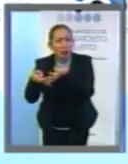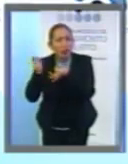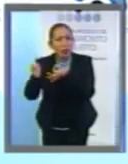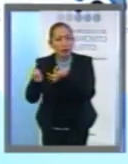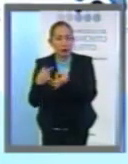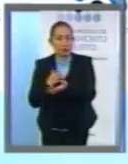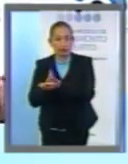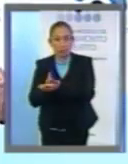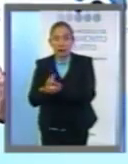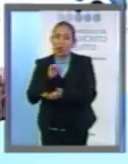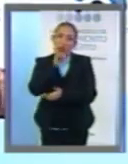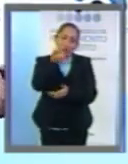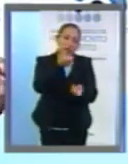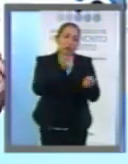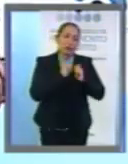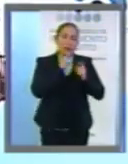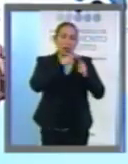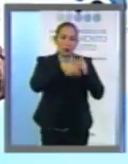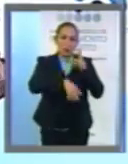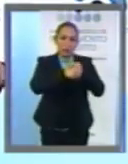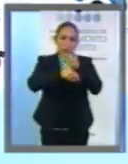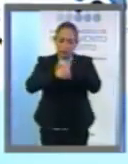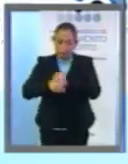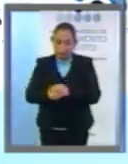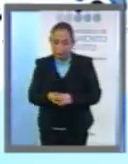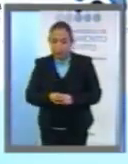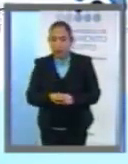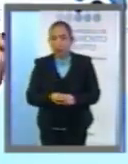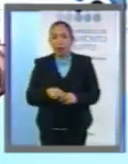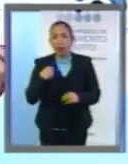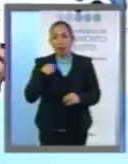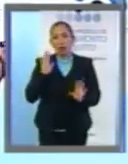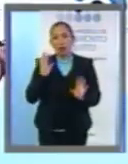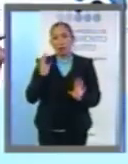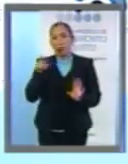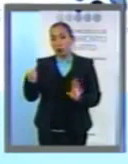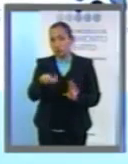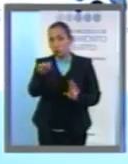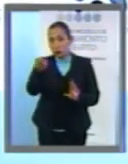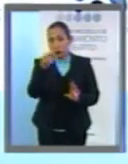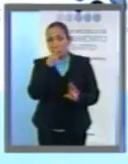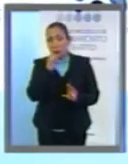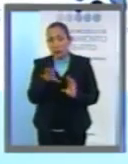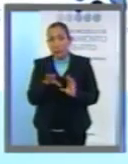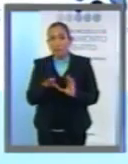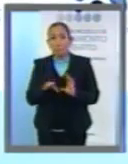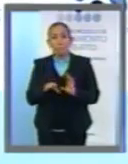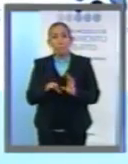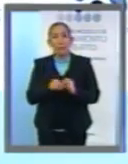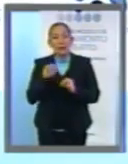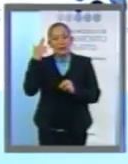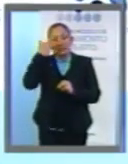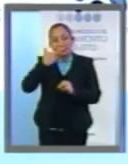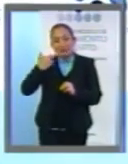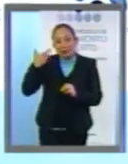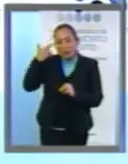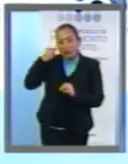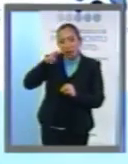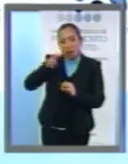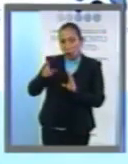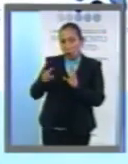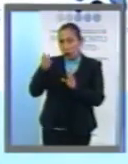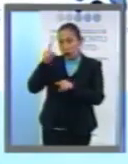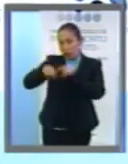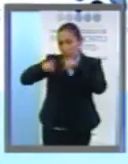revisiones. Y hay otras facultades adicionales. Yo creo que con las facultades que nos han dado, incluyendo revisar bajo